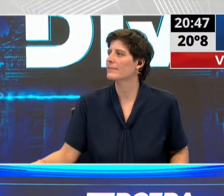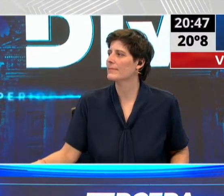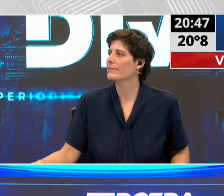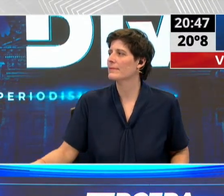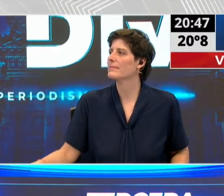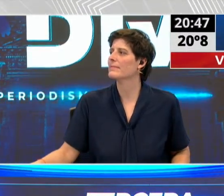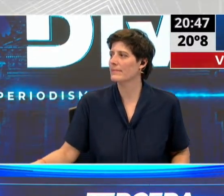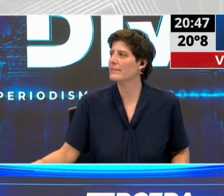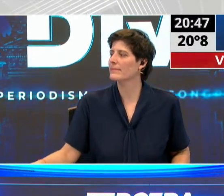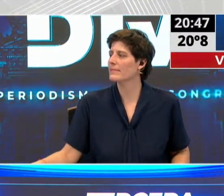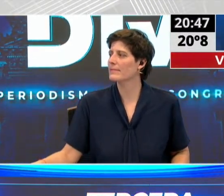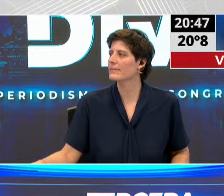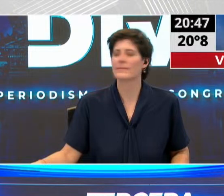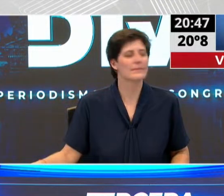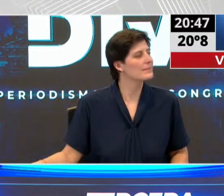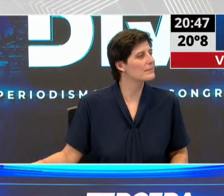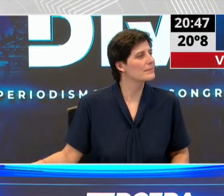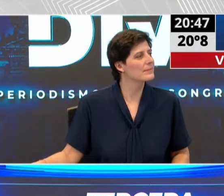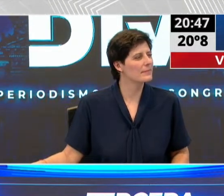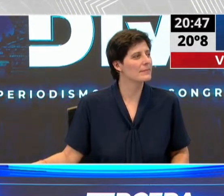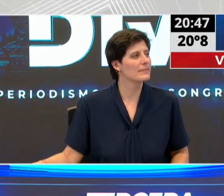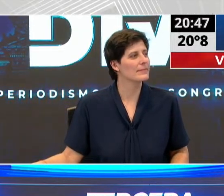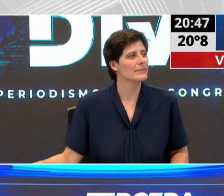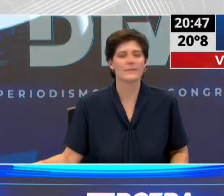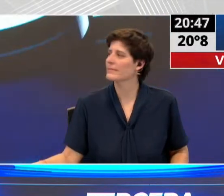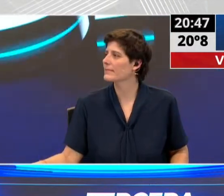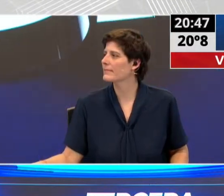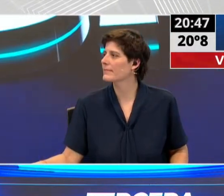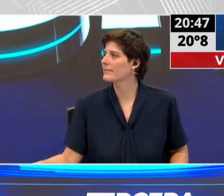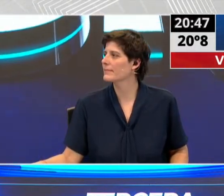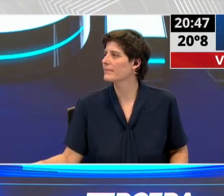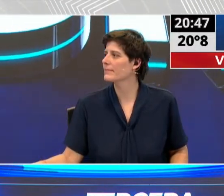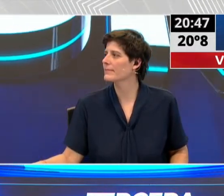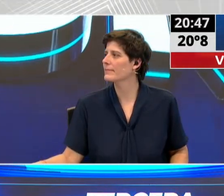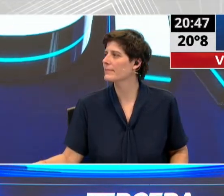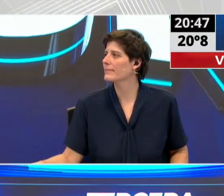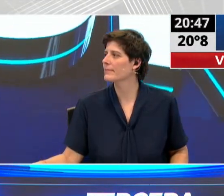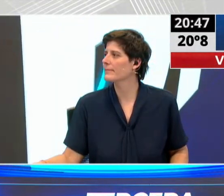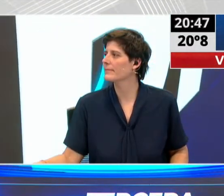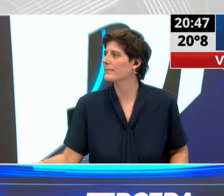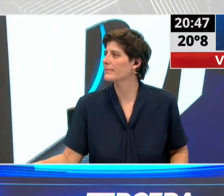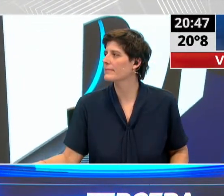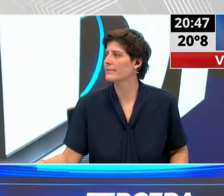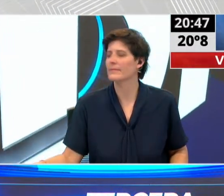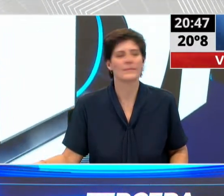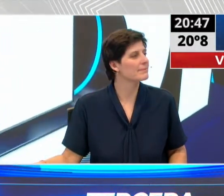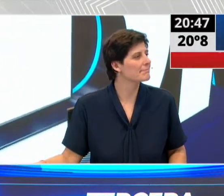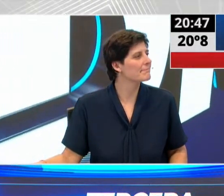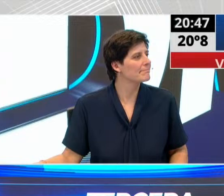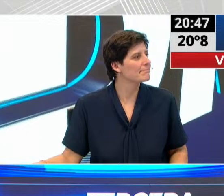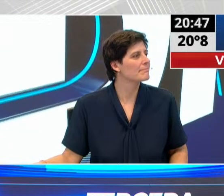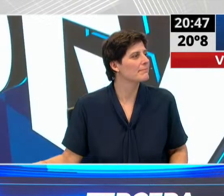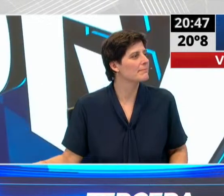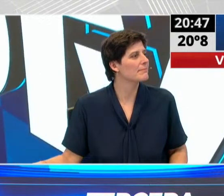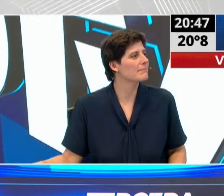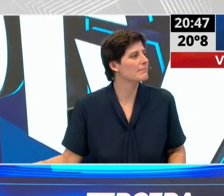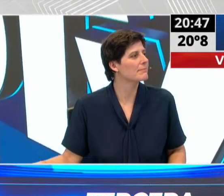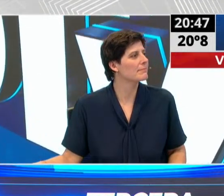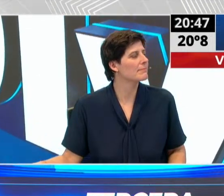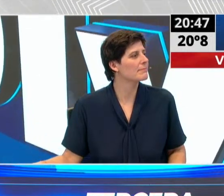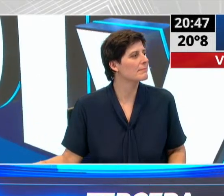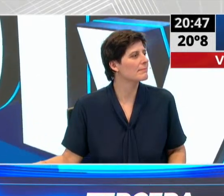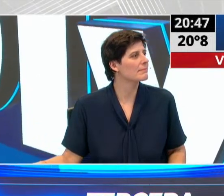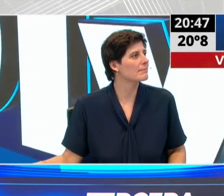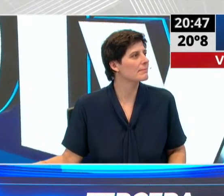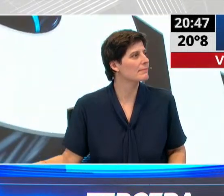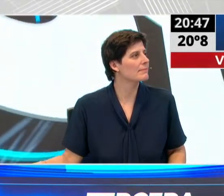forma parte articulada de un bloque tan grande como es en el caso de Unión por la Patria, que detenta la primera minoría. Sí, y ahí